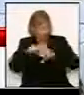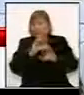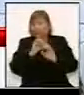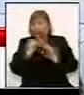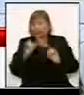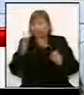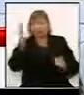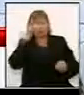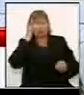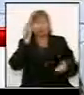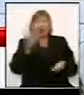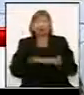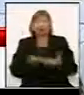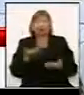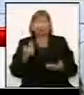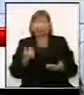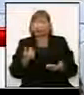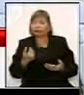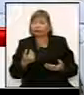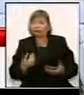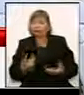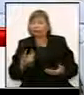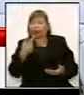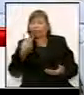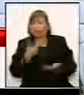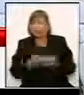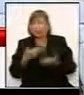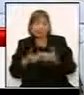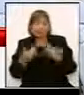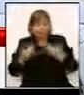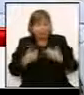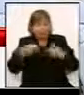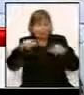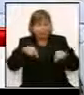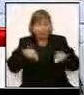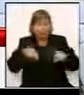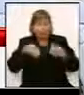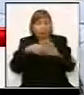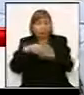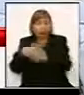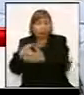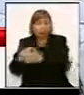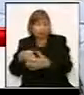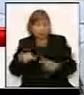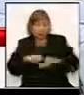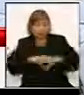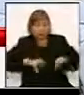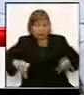se supo antes de hacer el proyecto. Oiga, tenemos acá interferencias